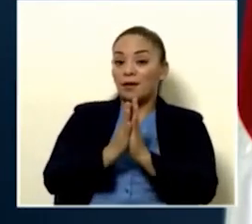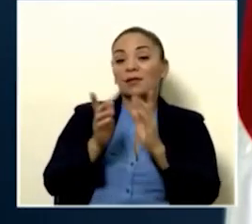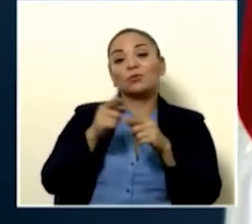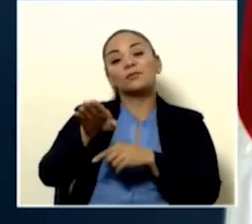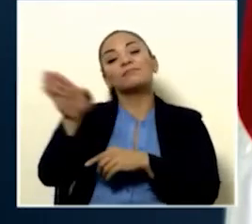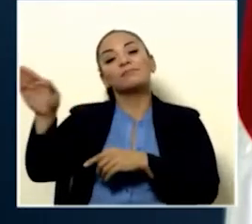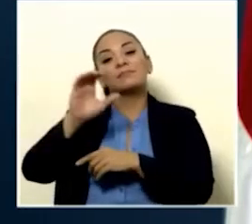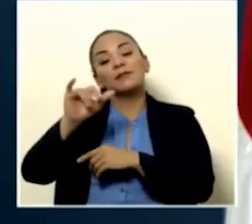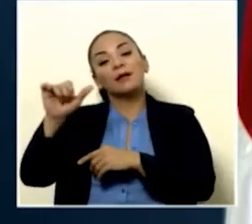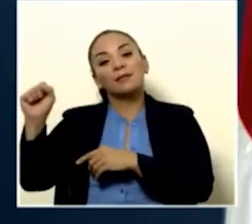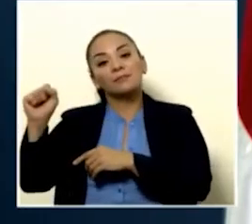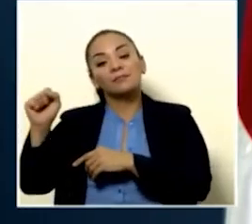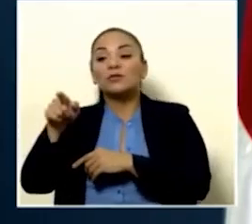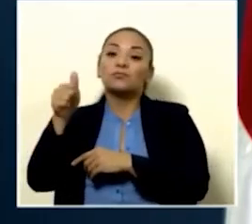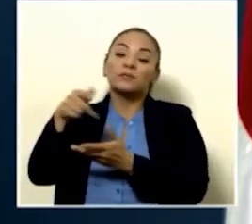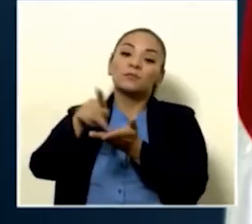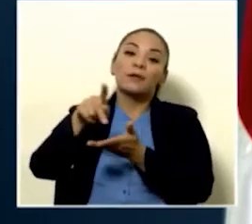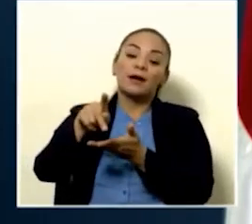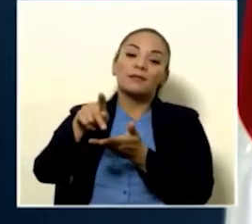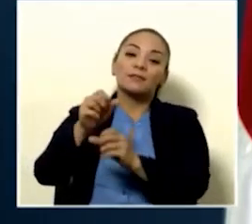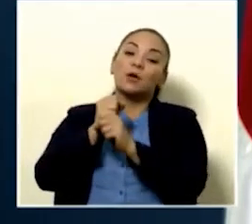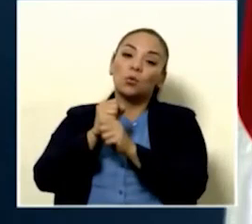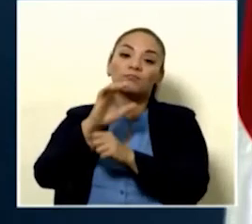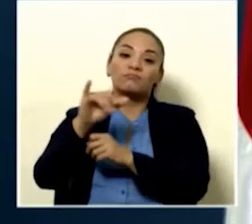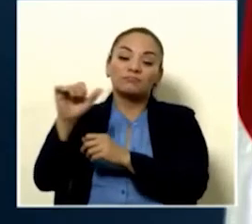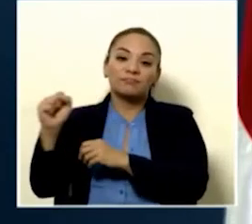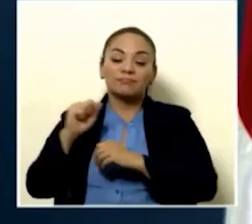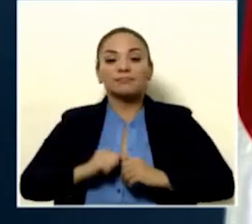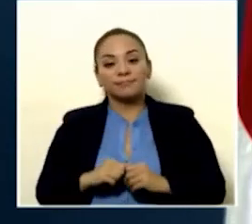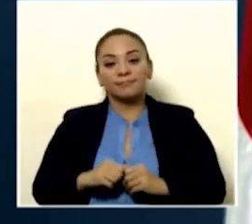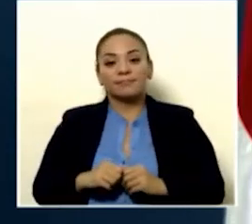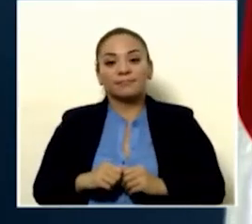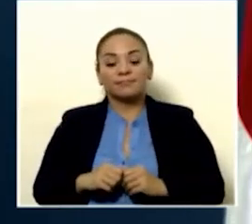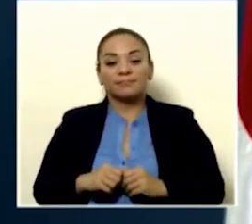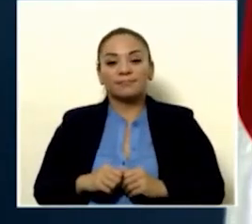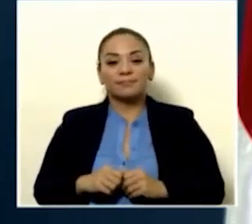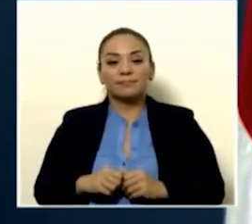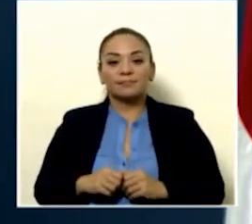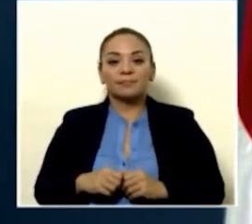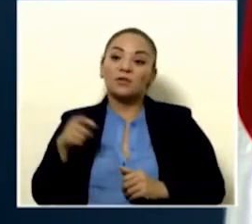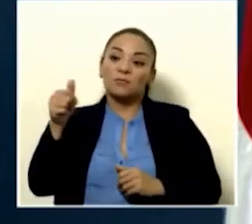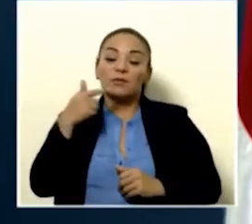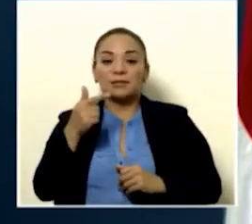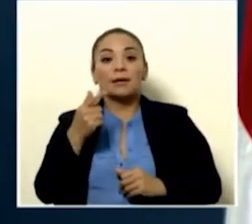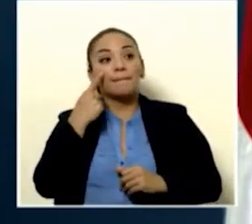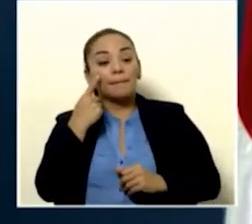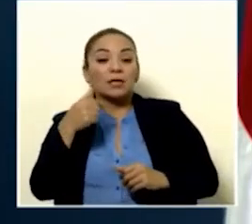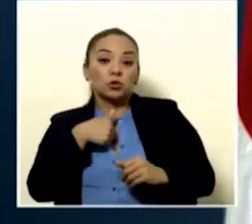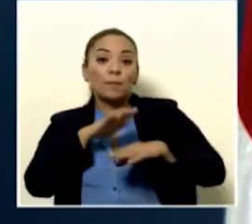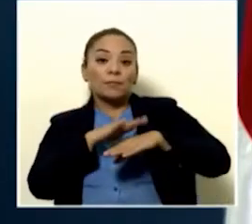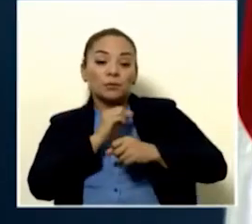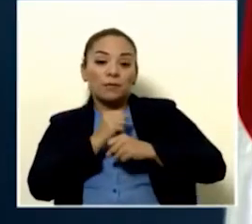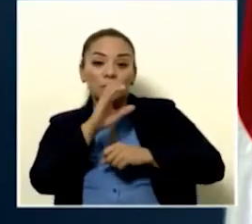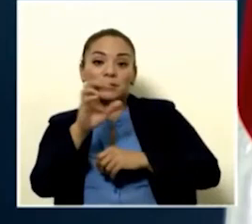caja, a asegurarse y a decir: yo, como persona que tiene un permiso de trabajo en Costa